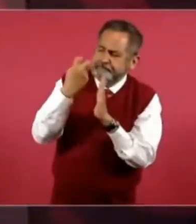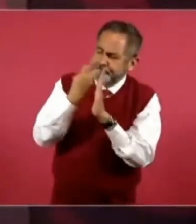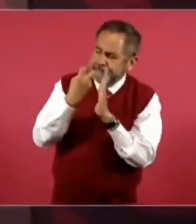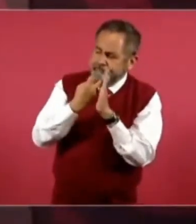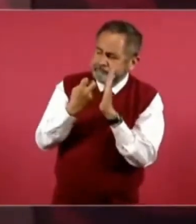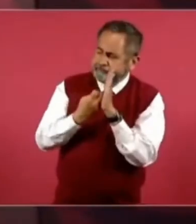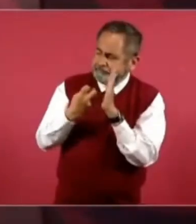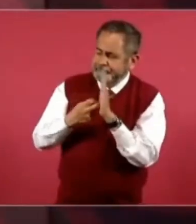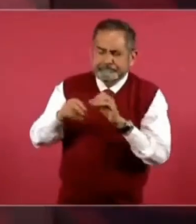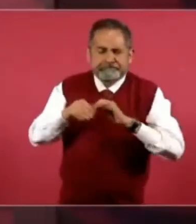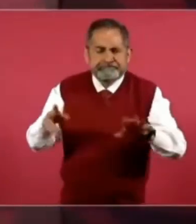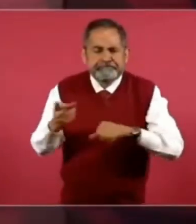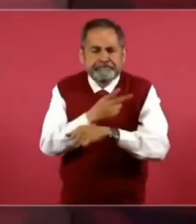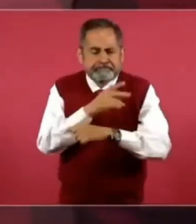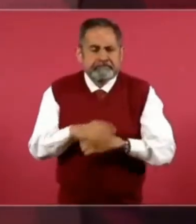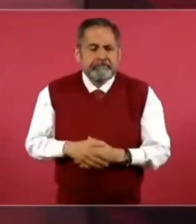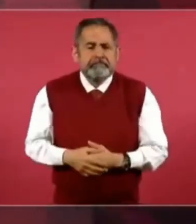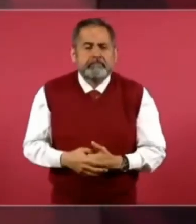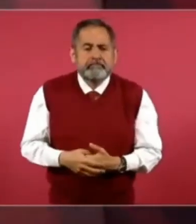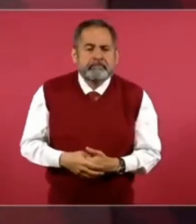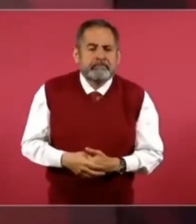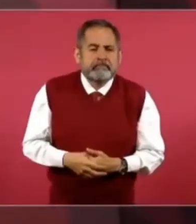lo que sucedió.